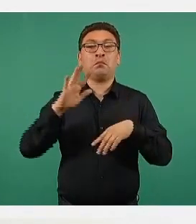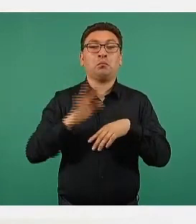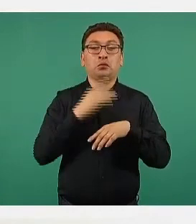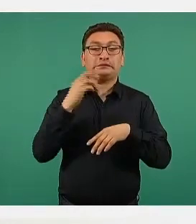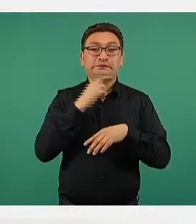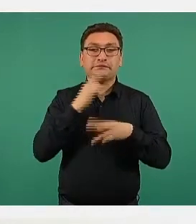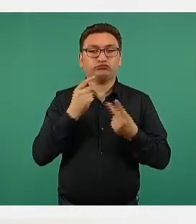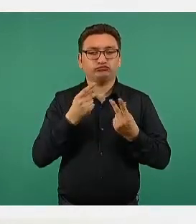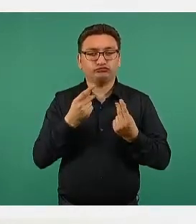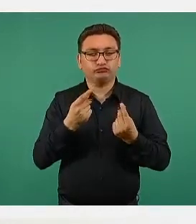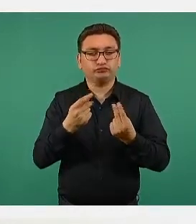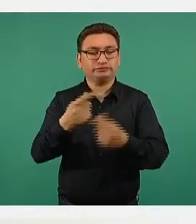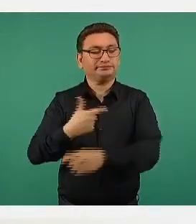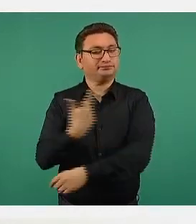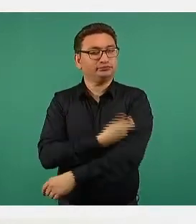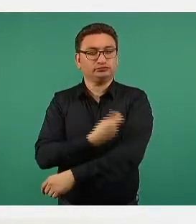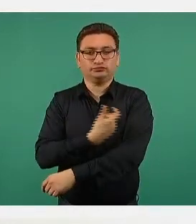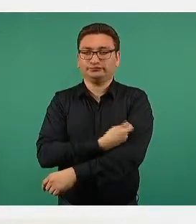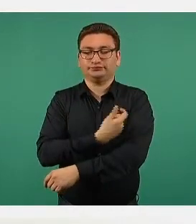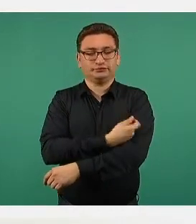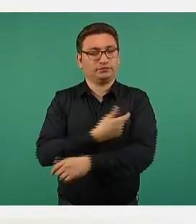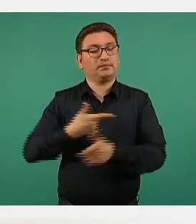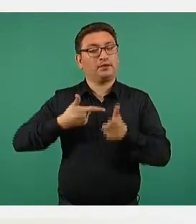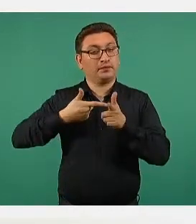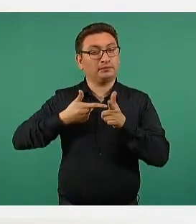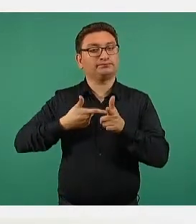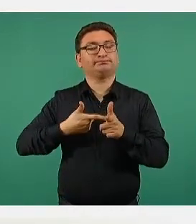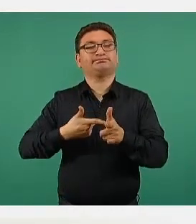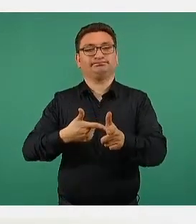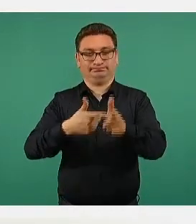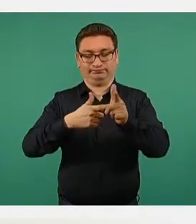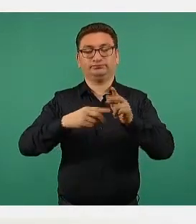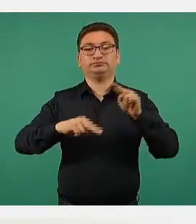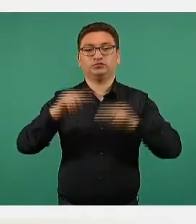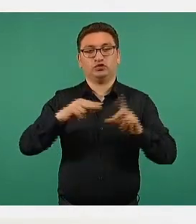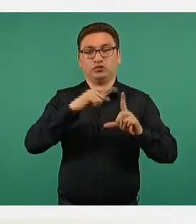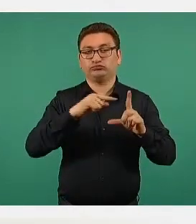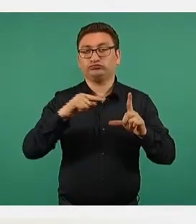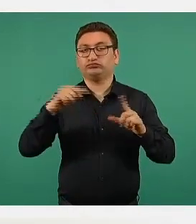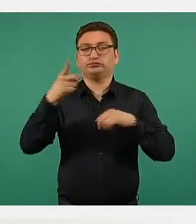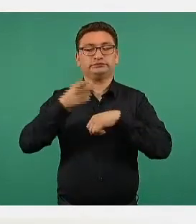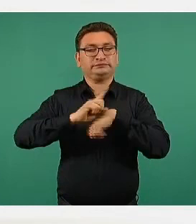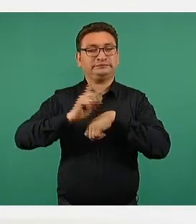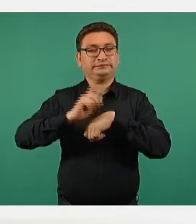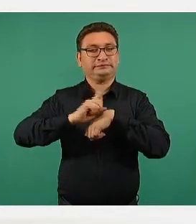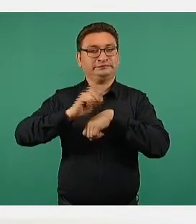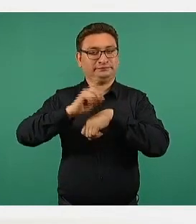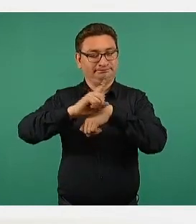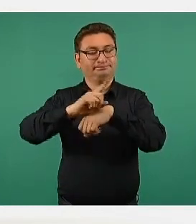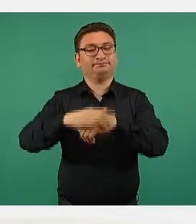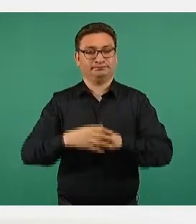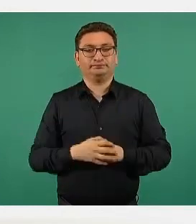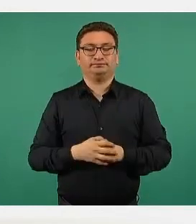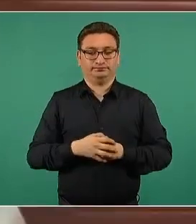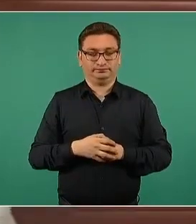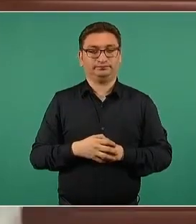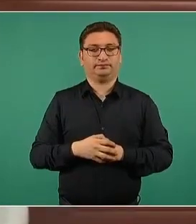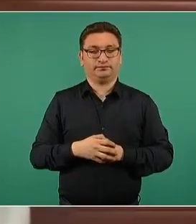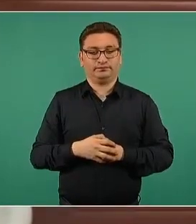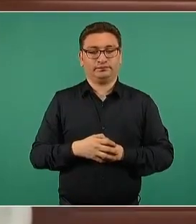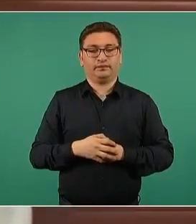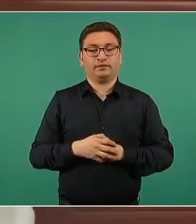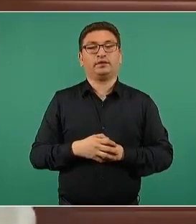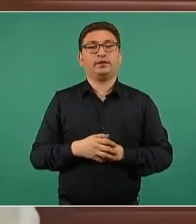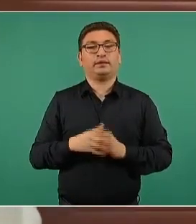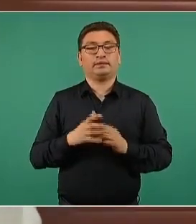en la que se logra, pero seguimos con un incremento importante día a día que se refleja desde la gráfica pasada.